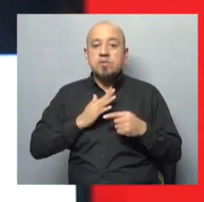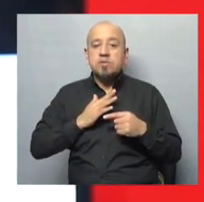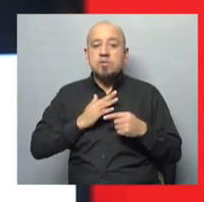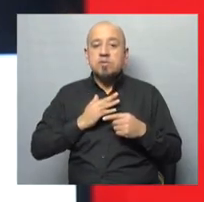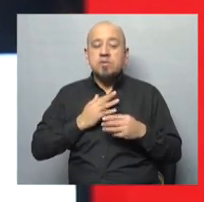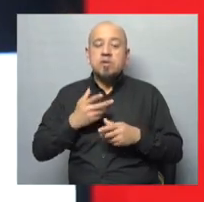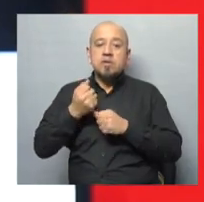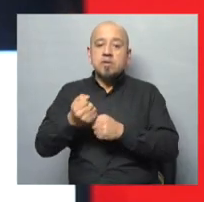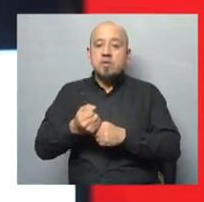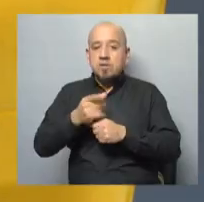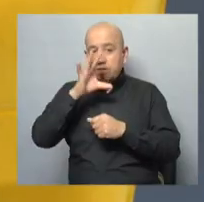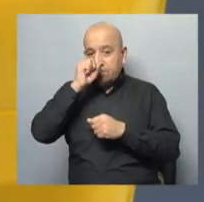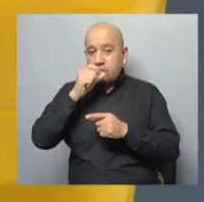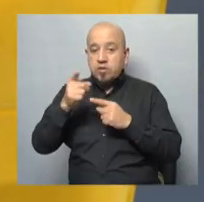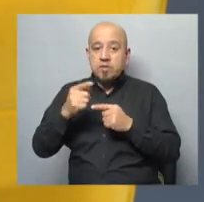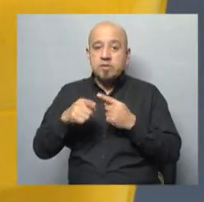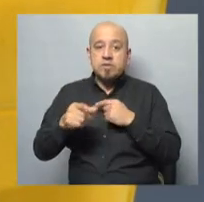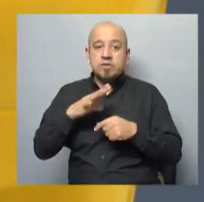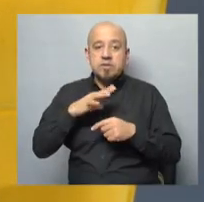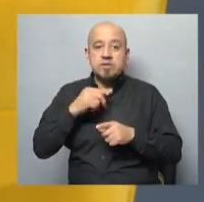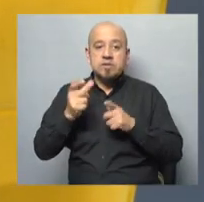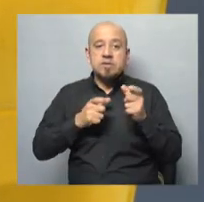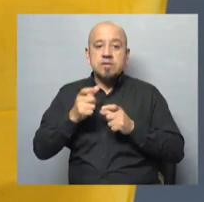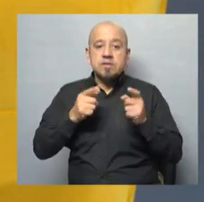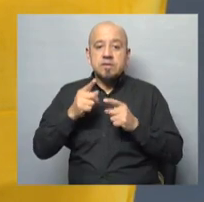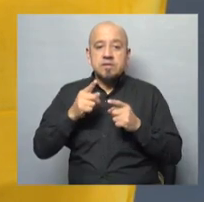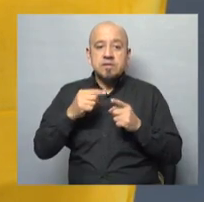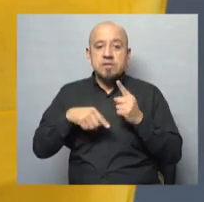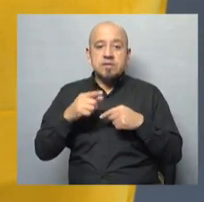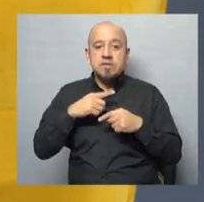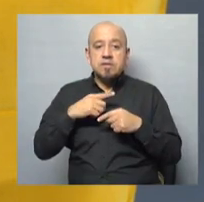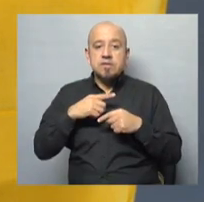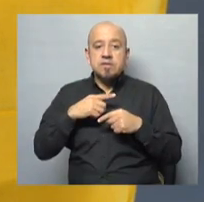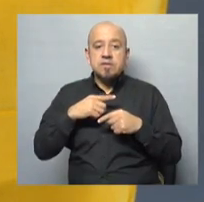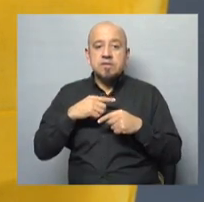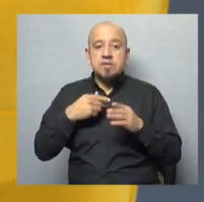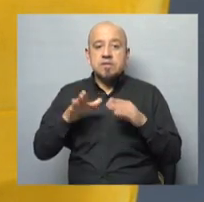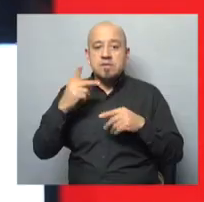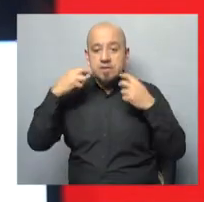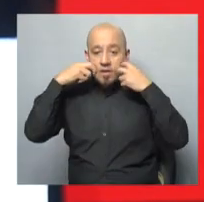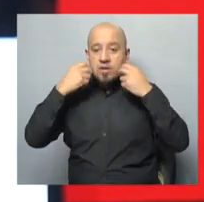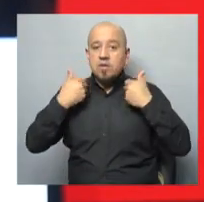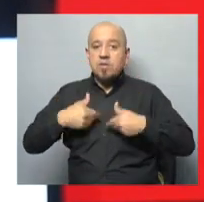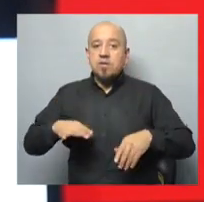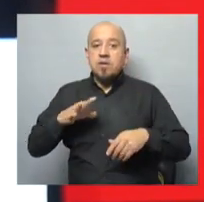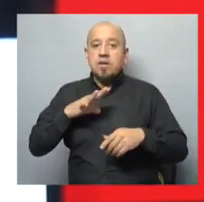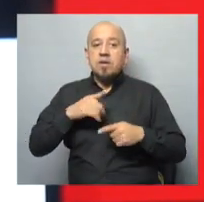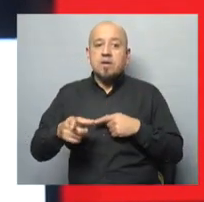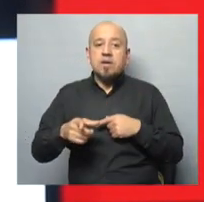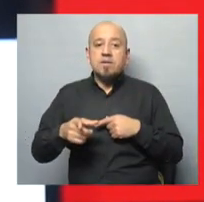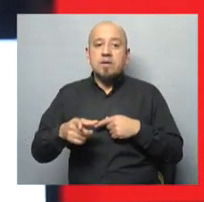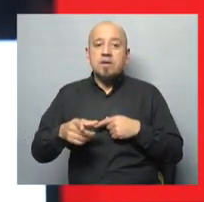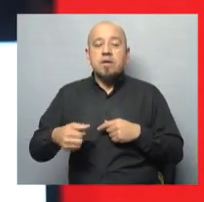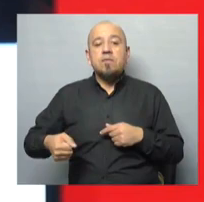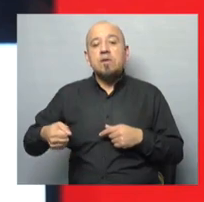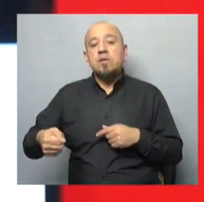también que hay públicos que hay personas que sólo van a obras a verdes no sabía valijeros en una época